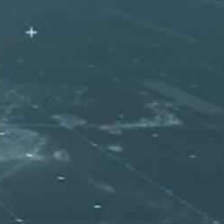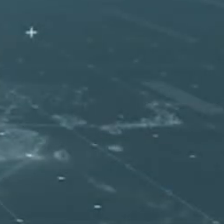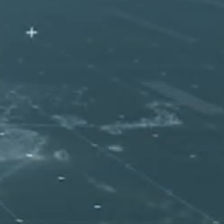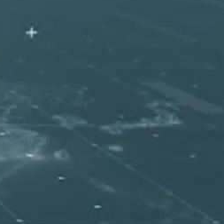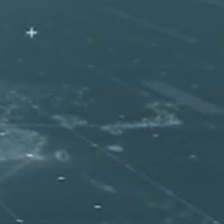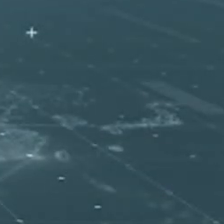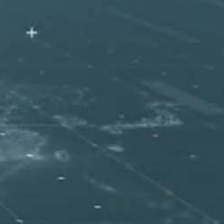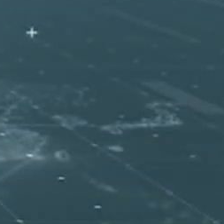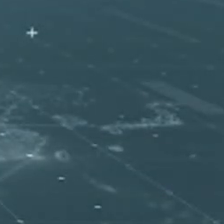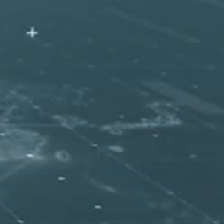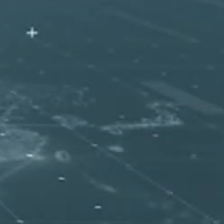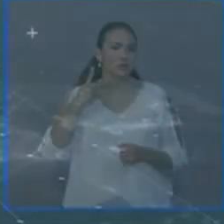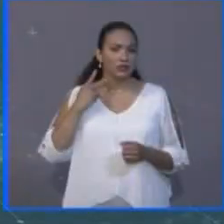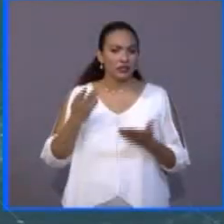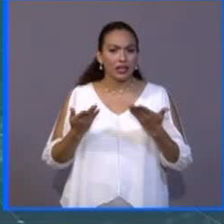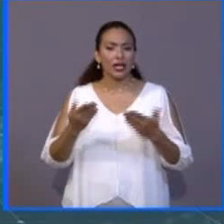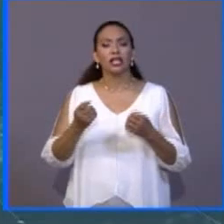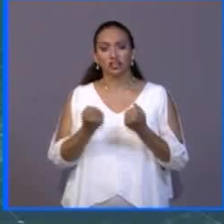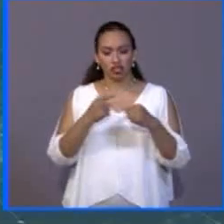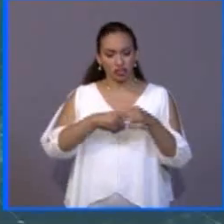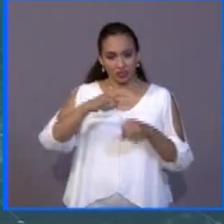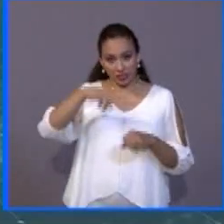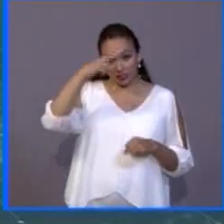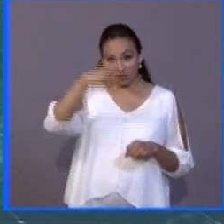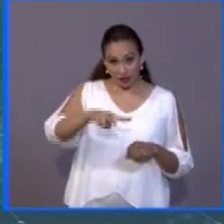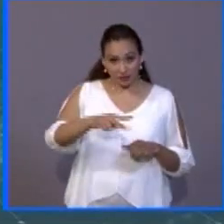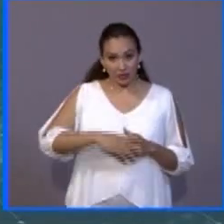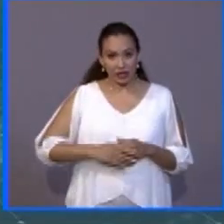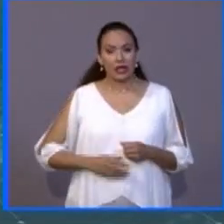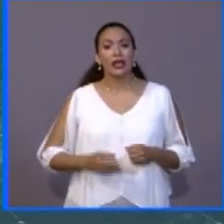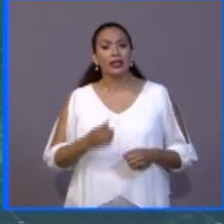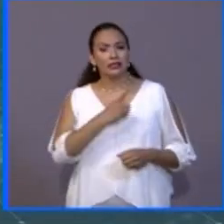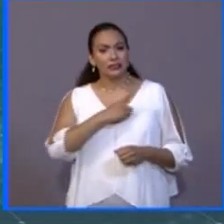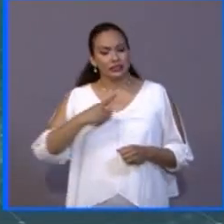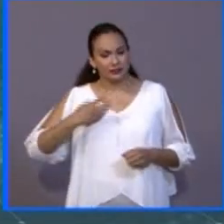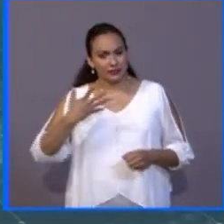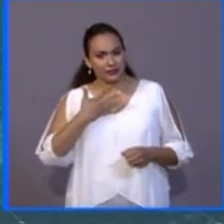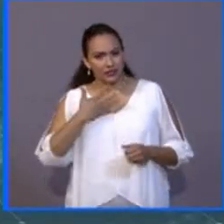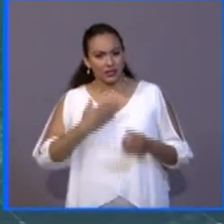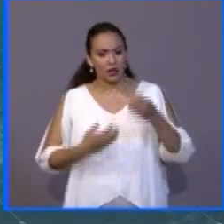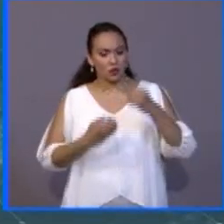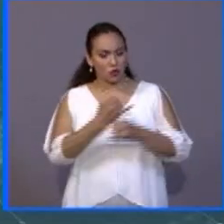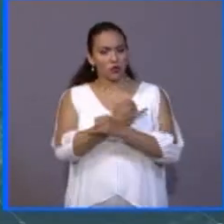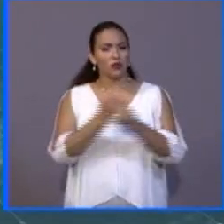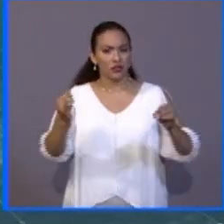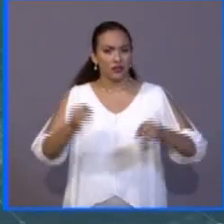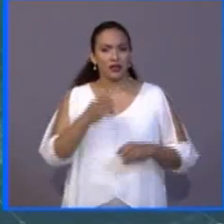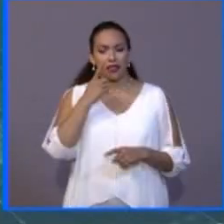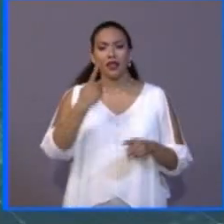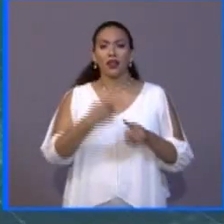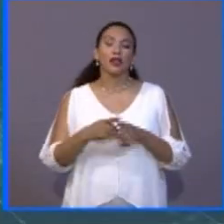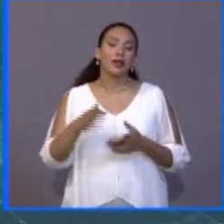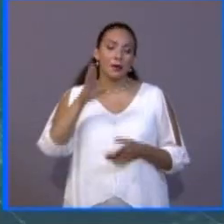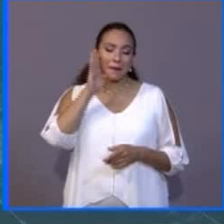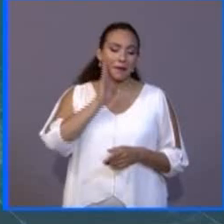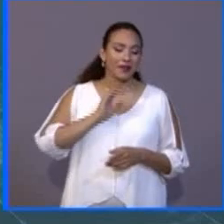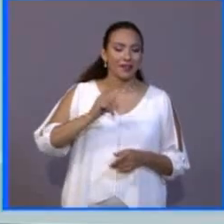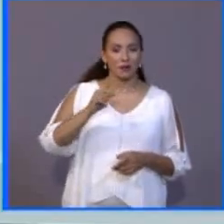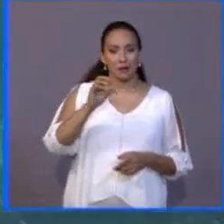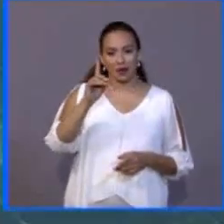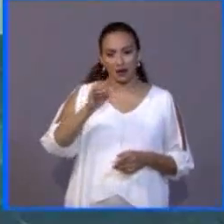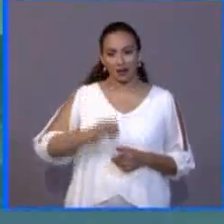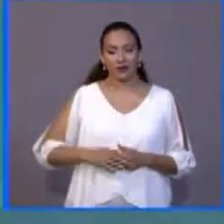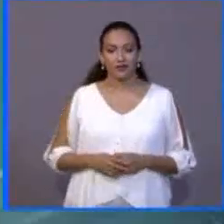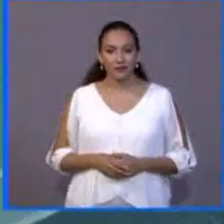La estabilidad política y social del país depende de contar con un sistema de justicia independiente, afirmó el ministro Pardo Rebolledo.